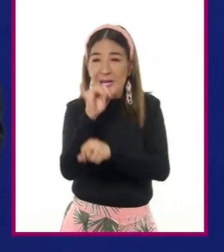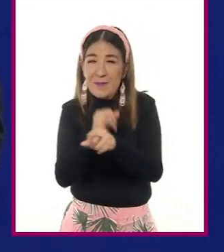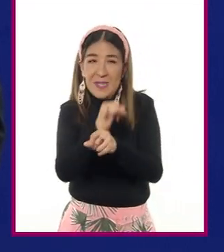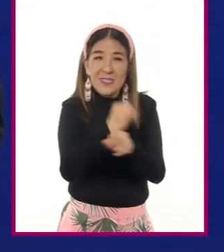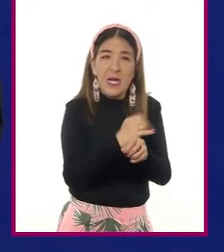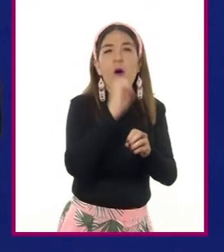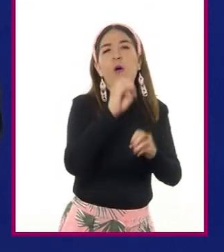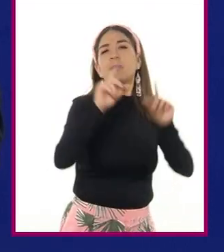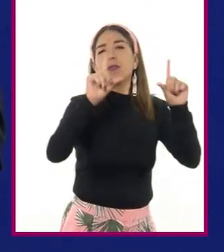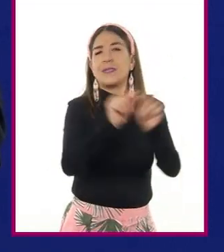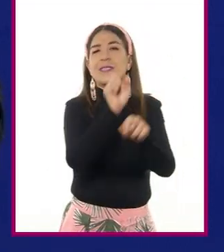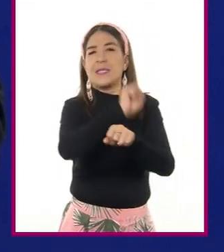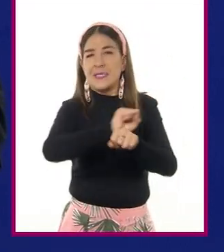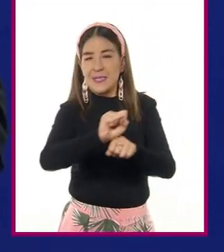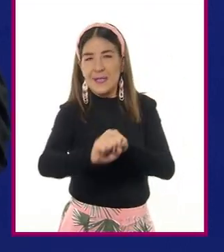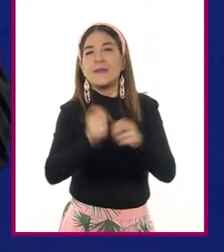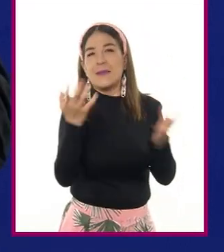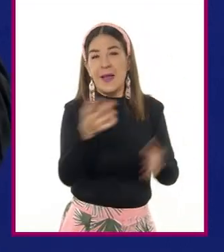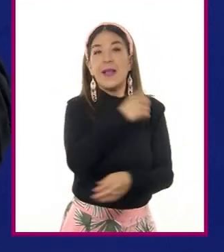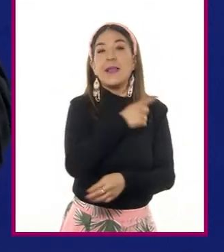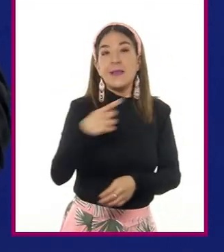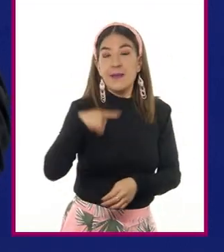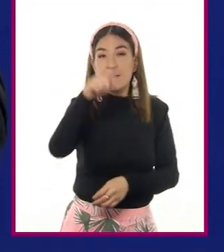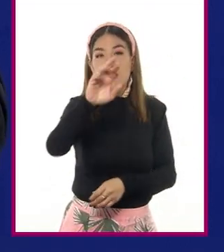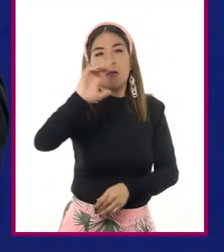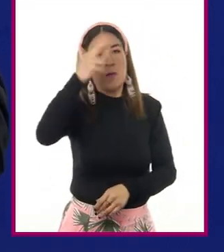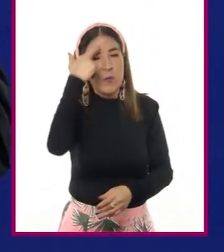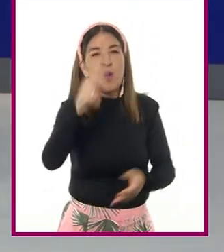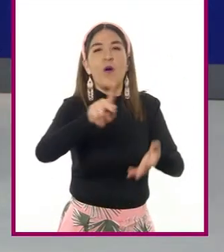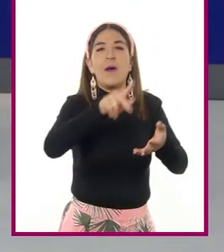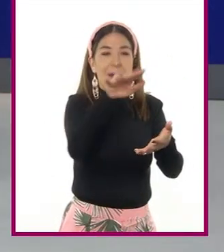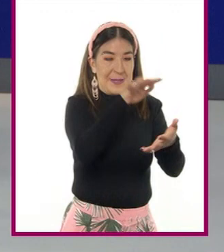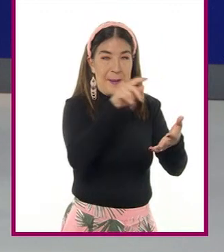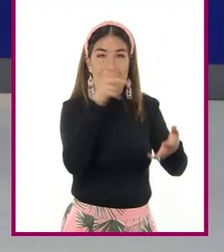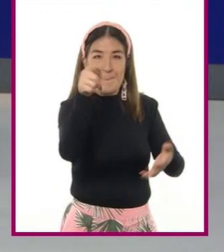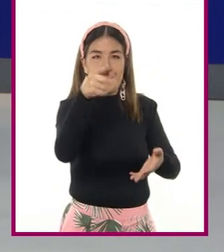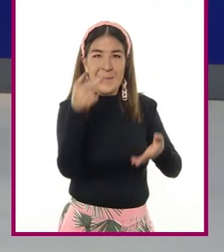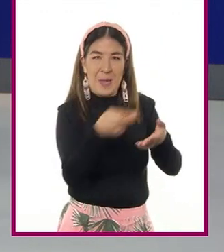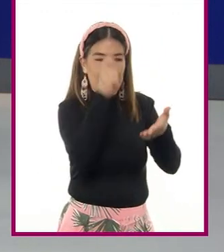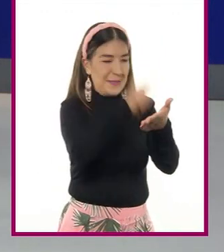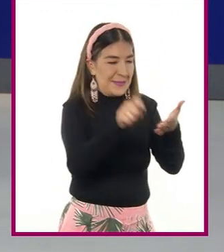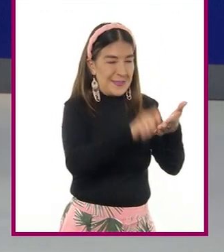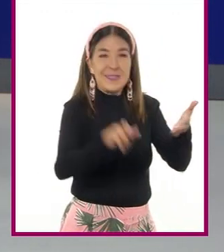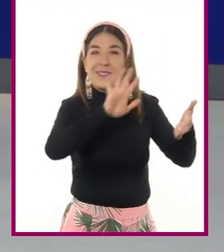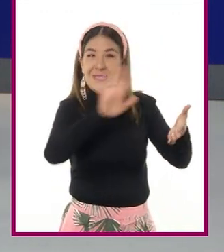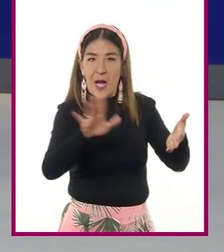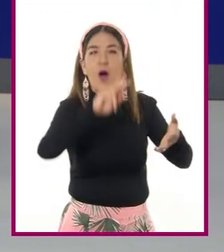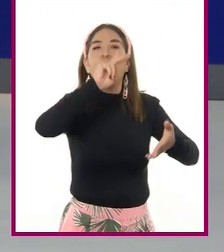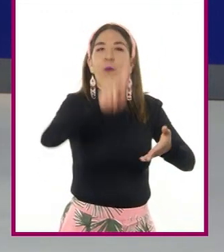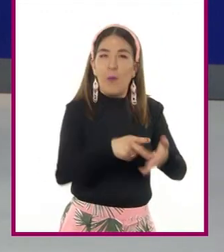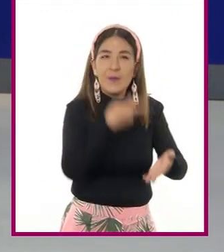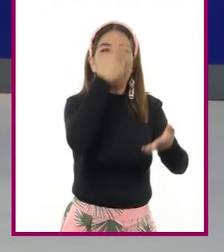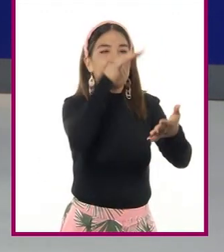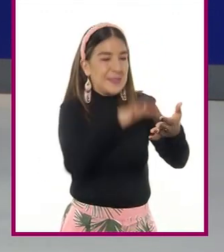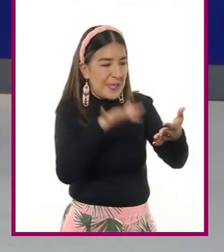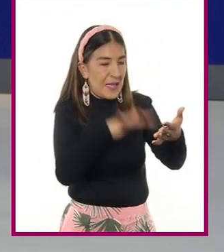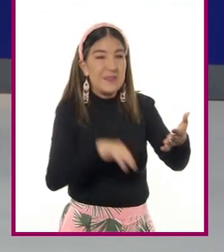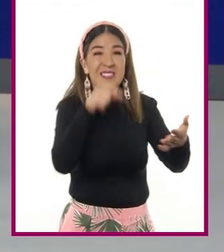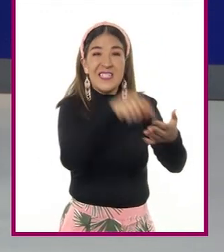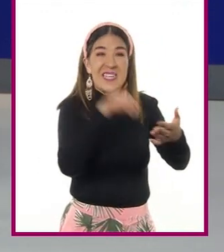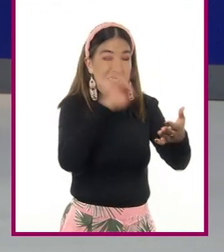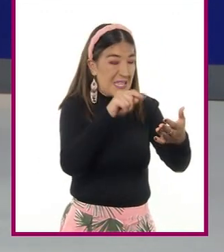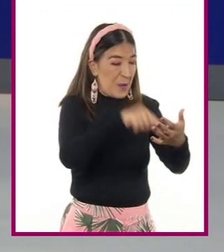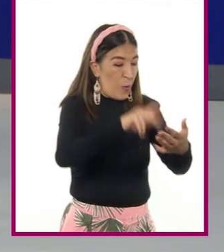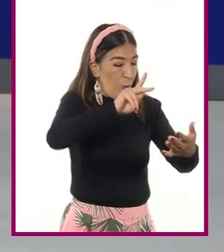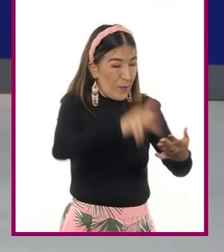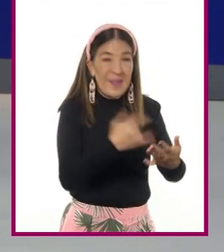investigación. Recuerden siempre releer sus preguntas y que éstas no se repitan o se desvíen